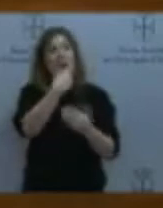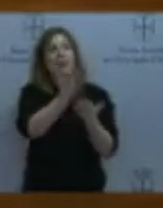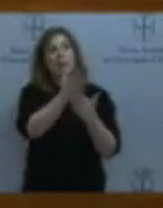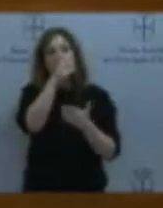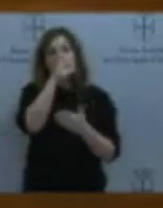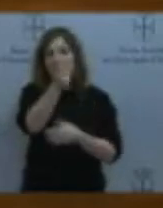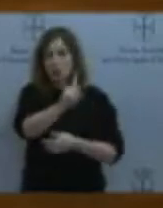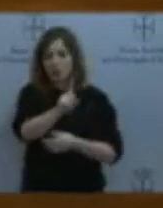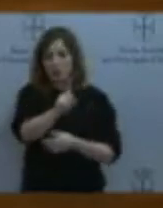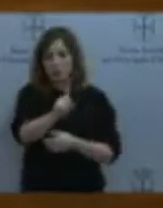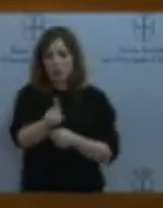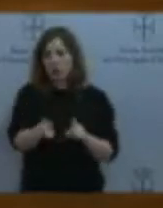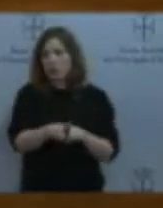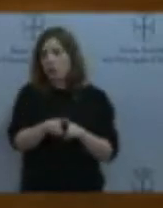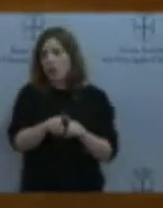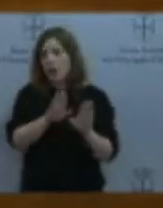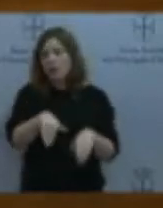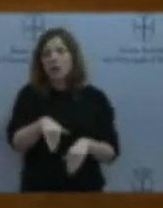para luego conformarse con un bonsái.